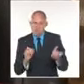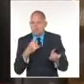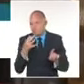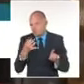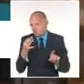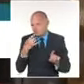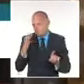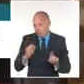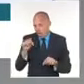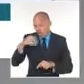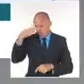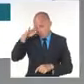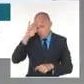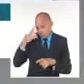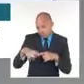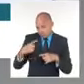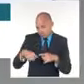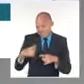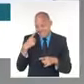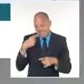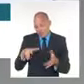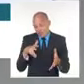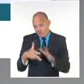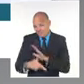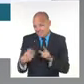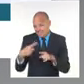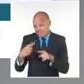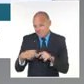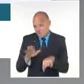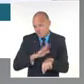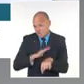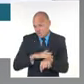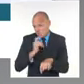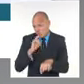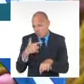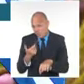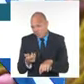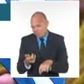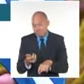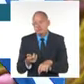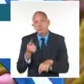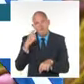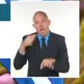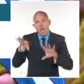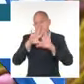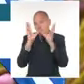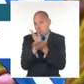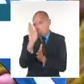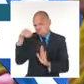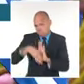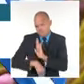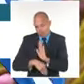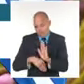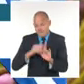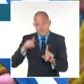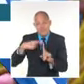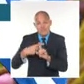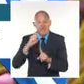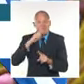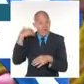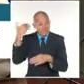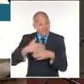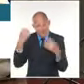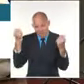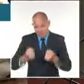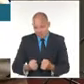complejas circunstancias de nuestra economía hoy están asociadas no solo a la crisis mundial pospandémica y al recrudecimiento del bloqueo de